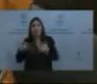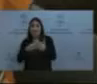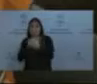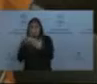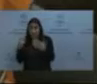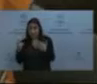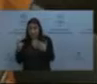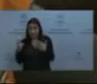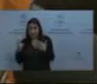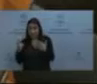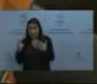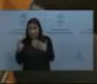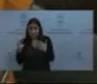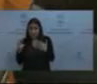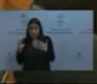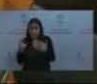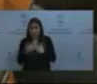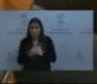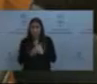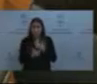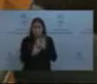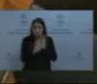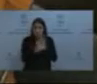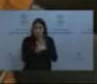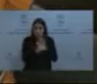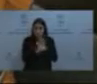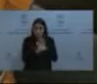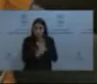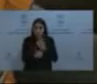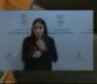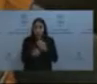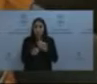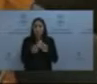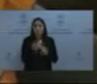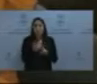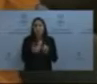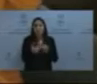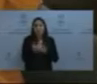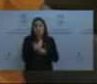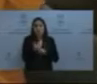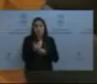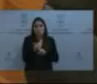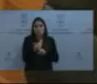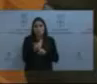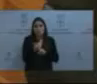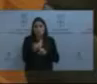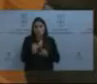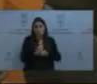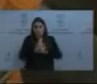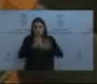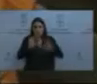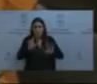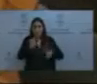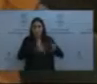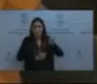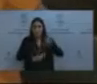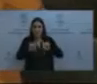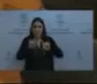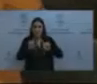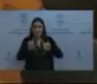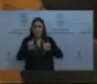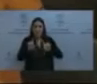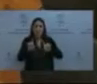59/2017. Ese decreto resuelve definitivamente el problema generado por las